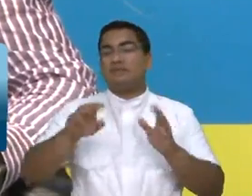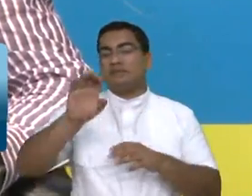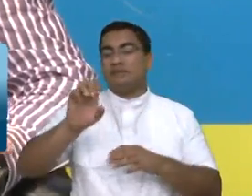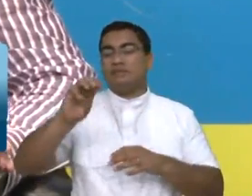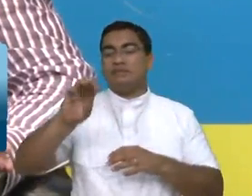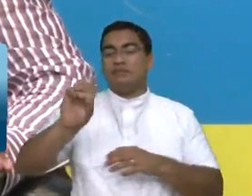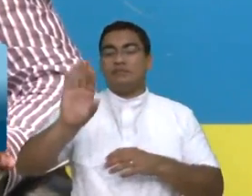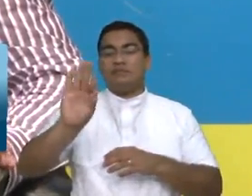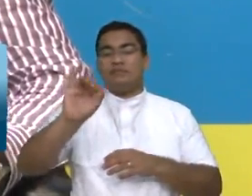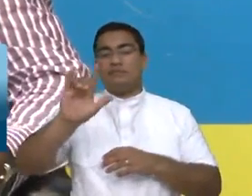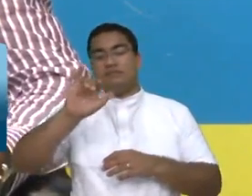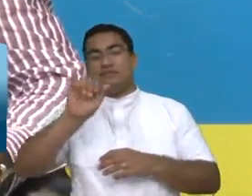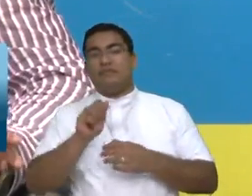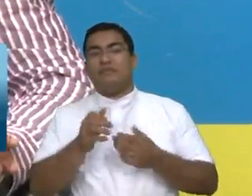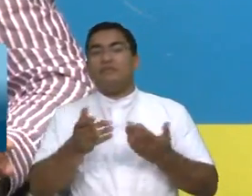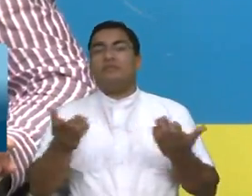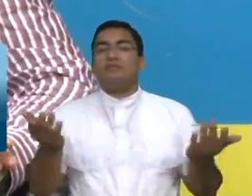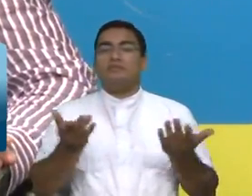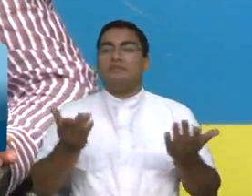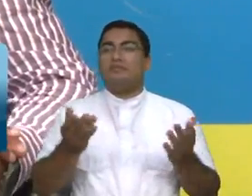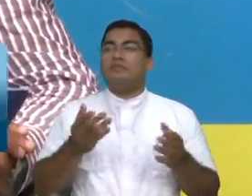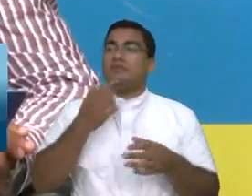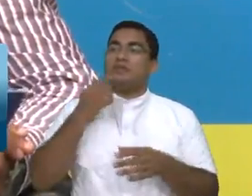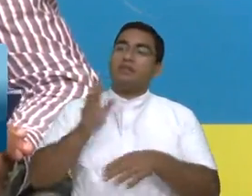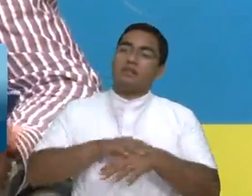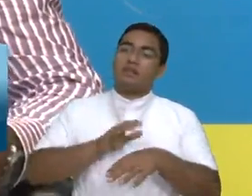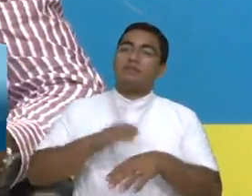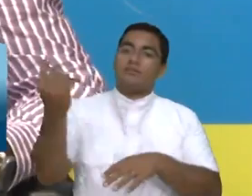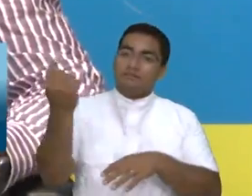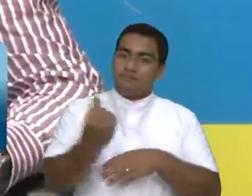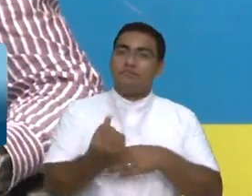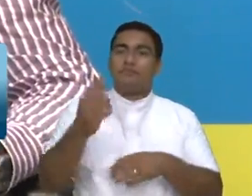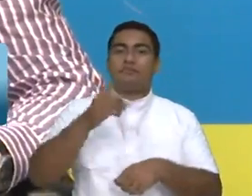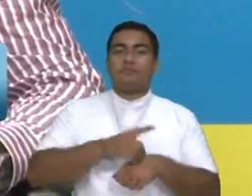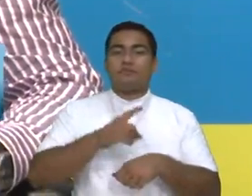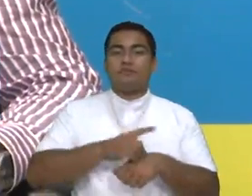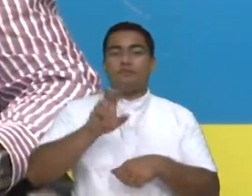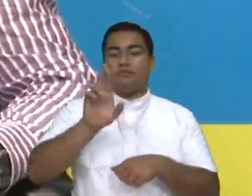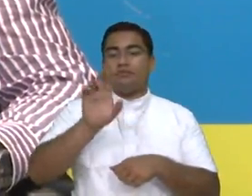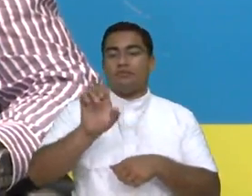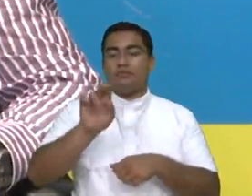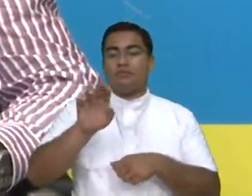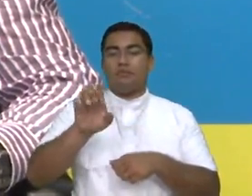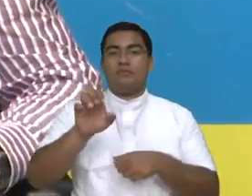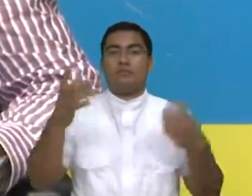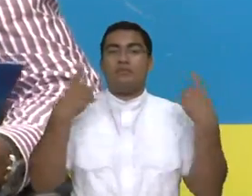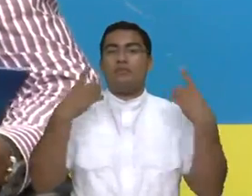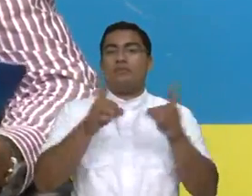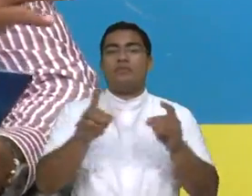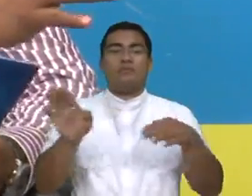cómo se atiende, y para ello tenemos como invitado al doctor René Berríos, quien es director del Banco Nacional de